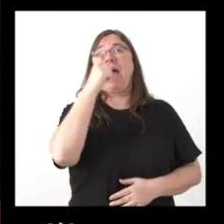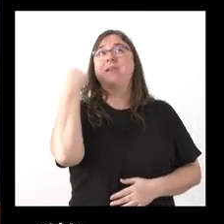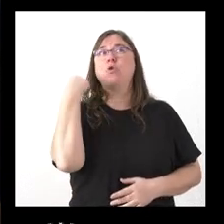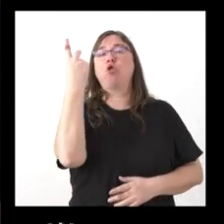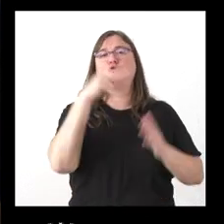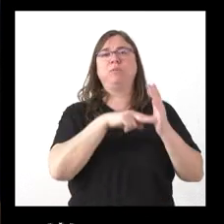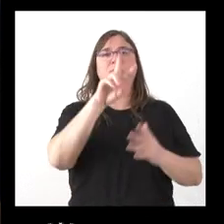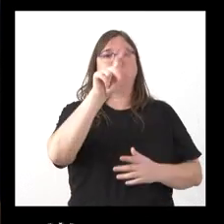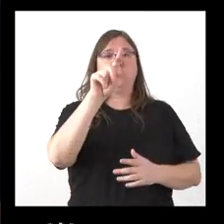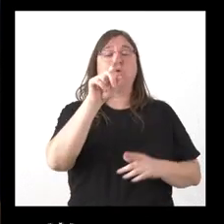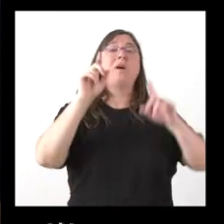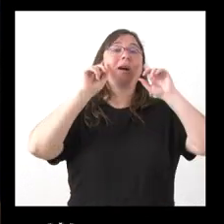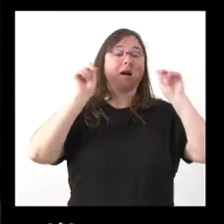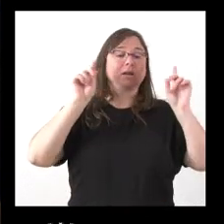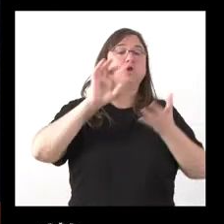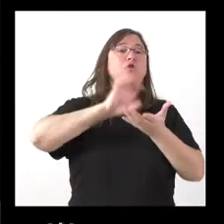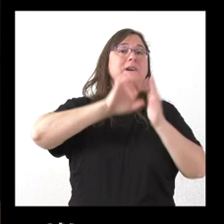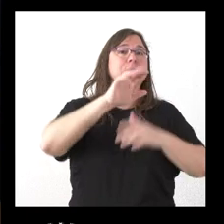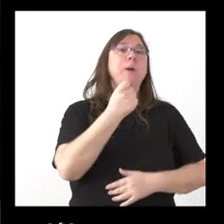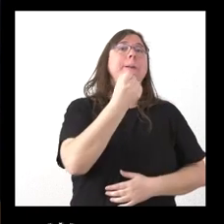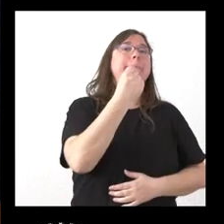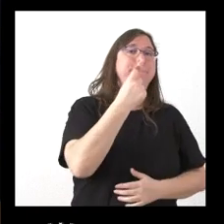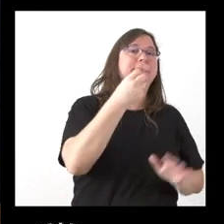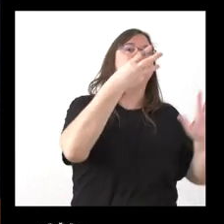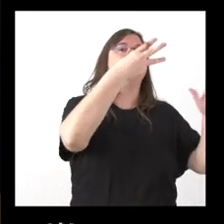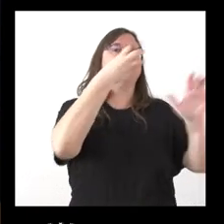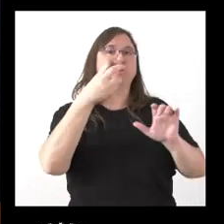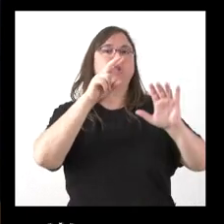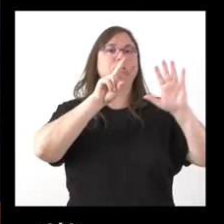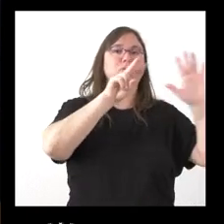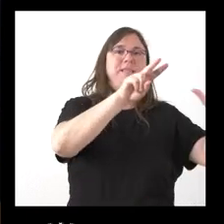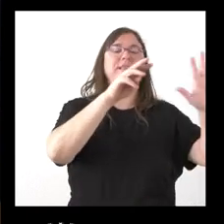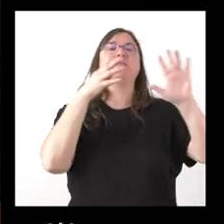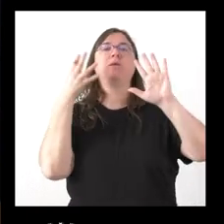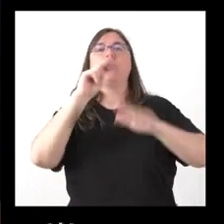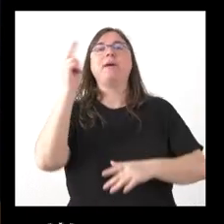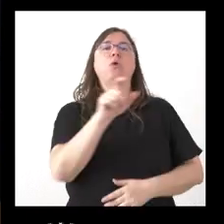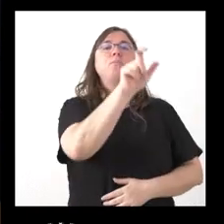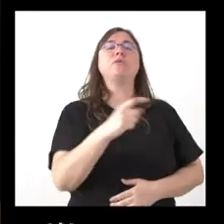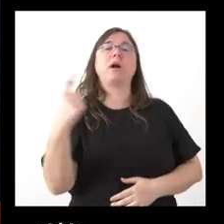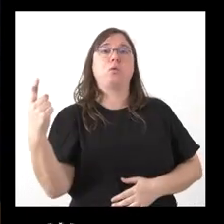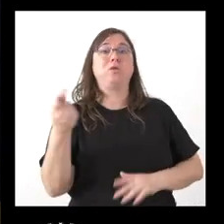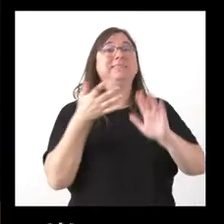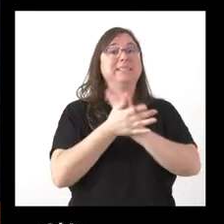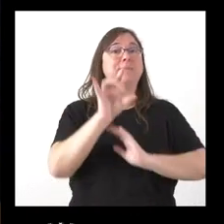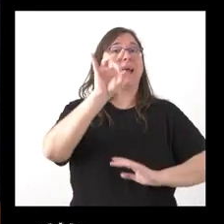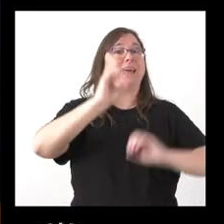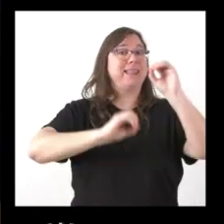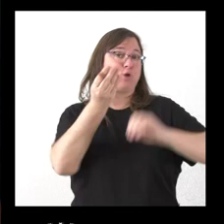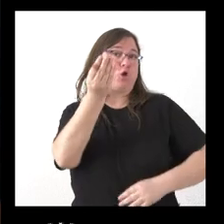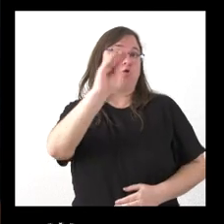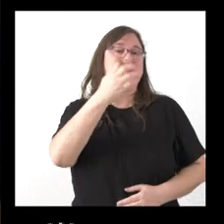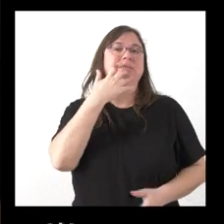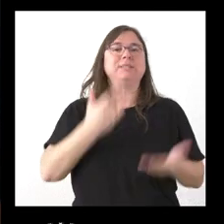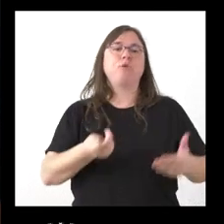el caso de Castilla y león fueron 1879 euros por habitante un 15% más que la media